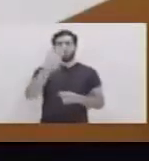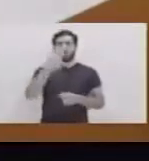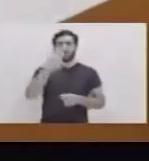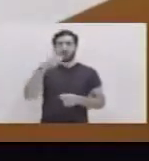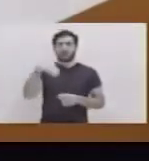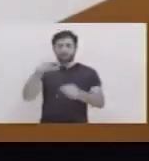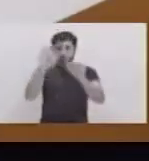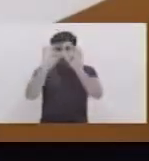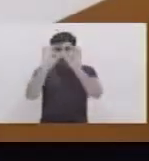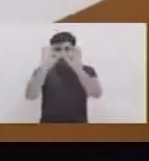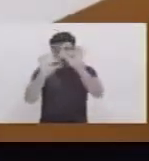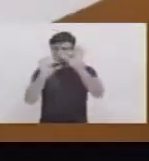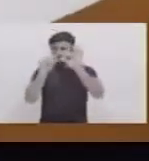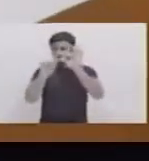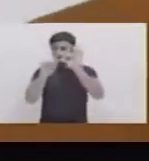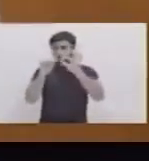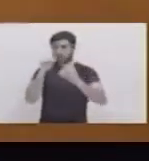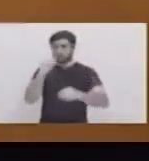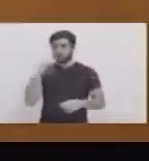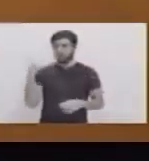cuadrado.